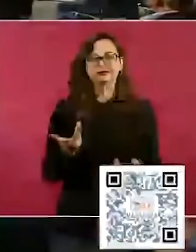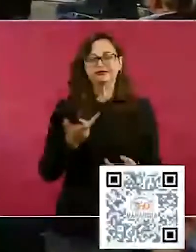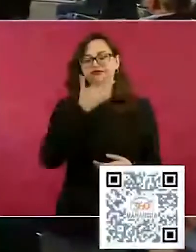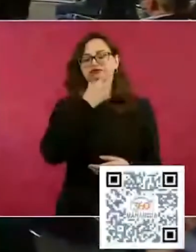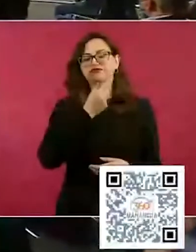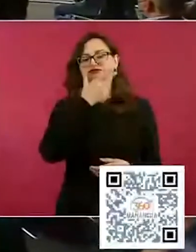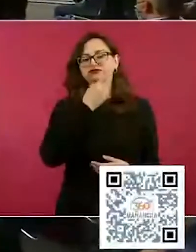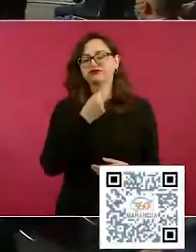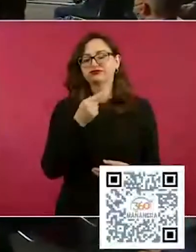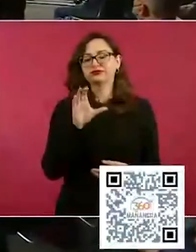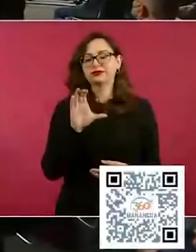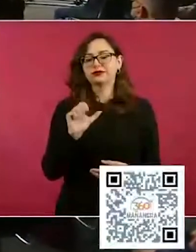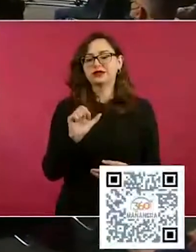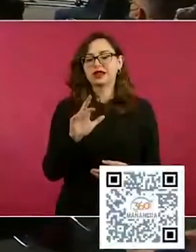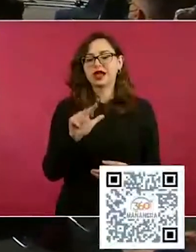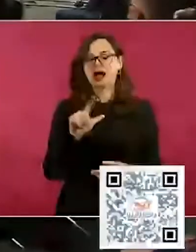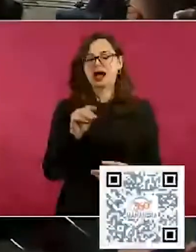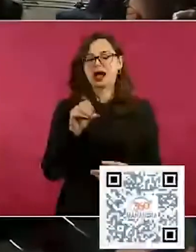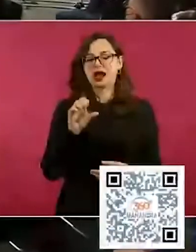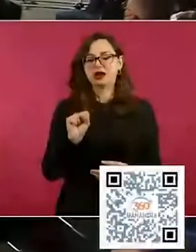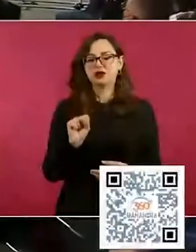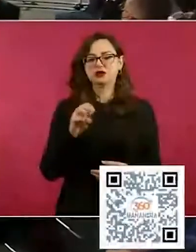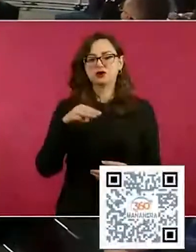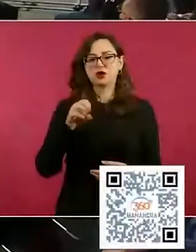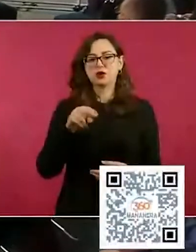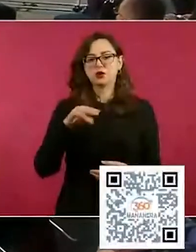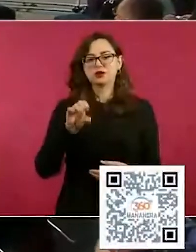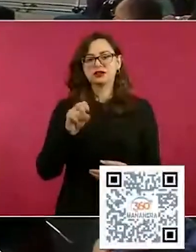monsiváis de Cómo trabajaba